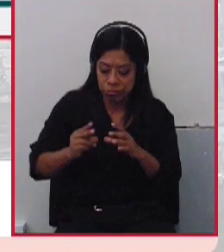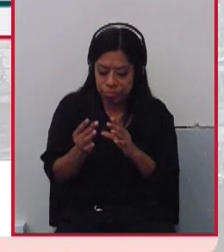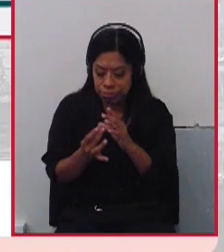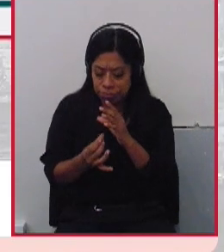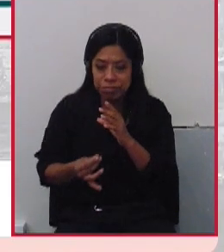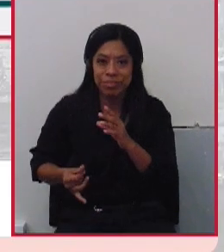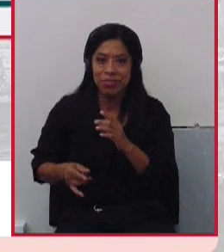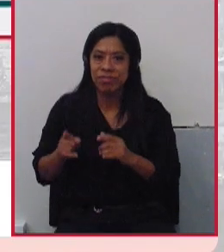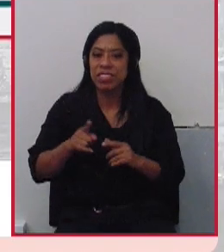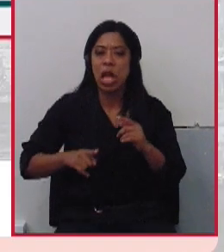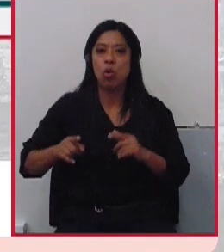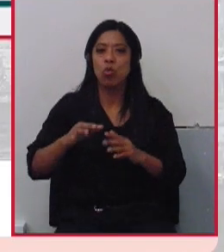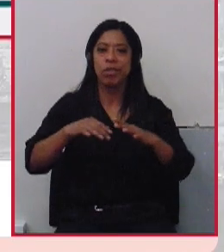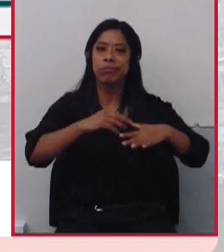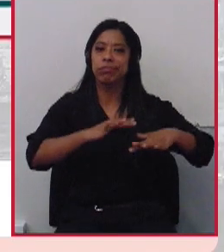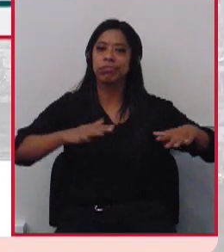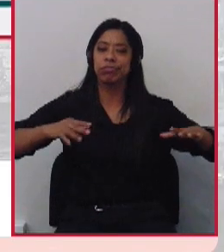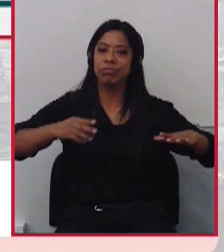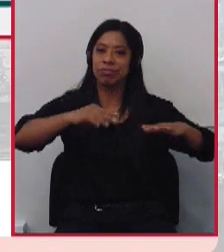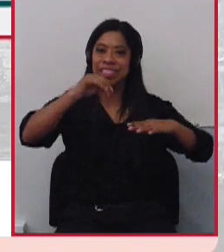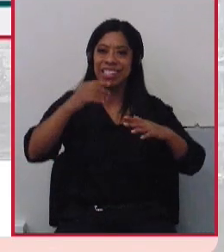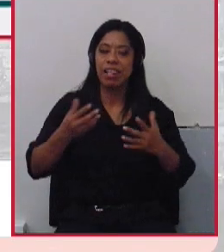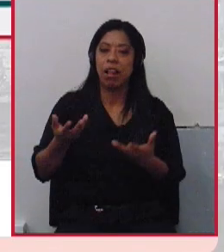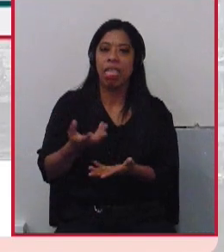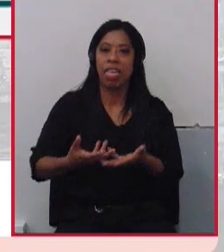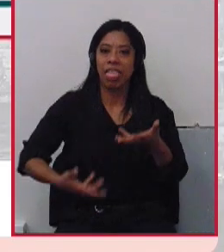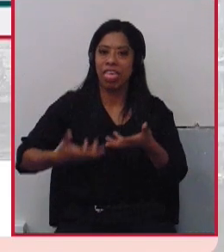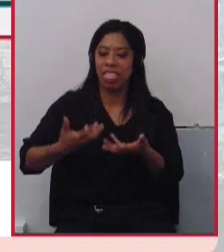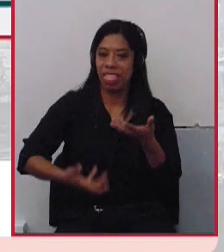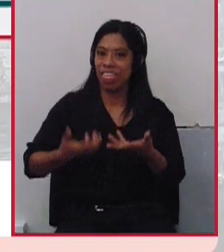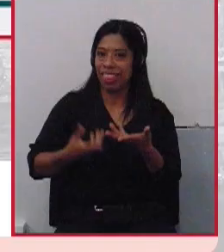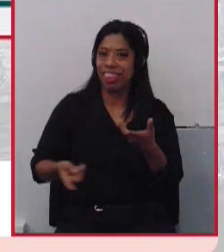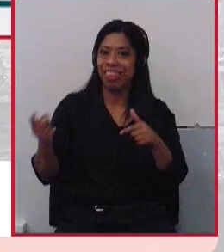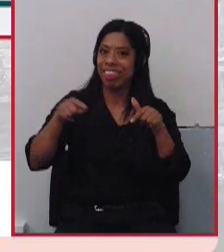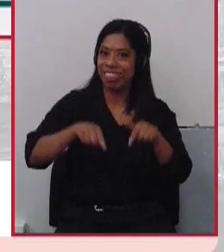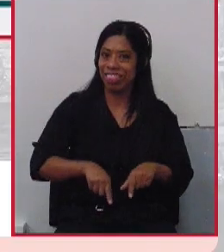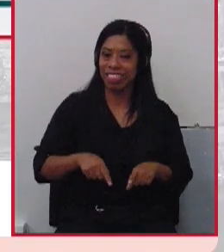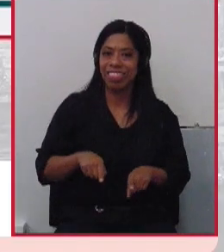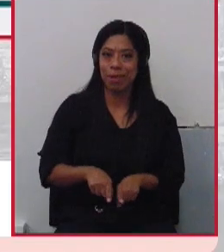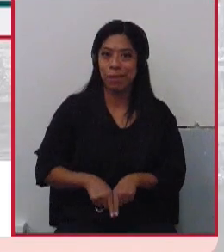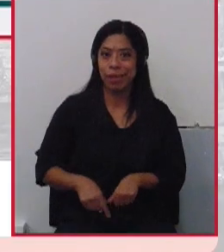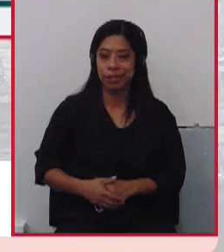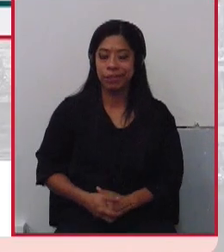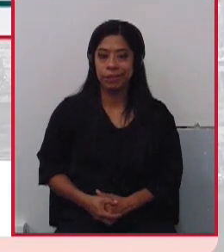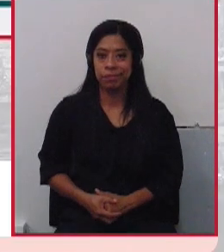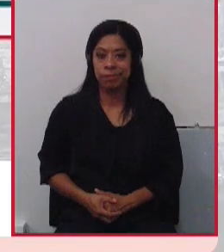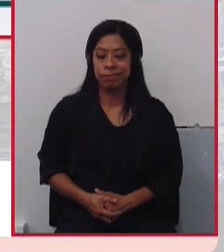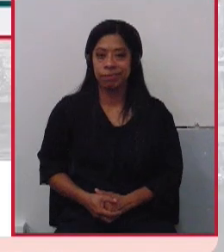para el lecho fluidizado viene de los espesadores de relaves también.